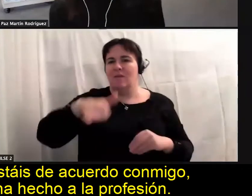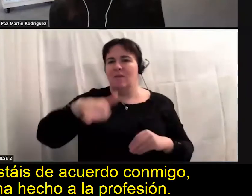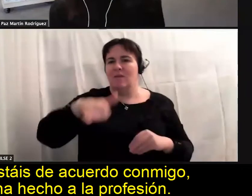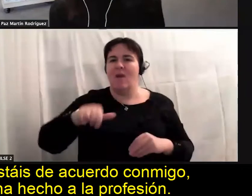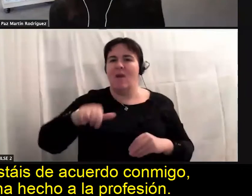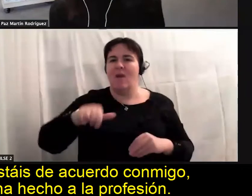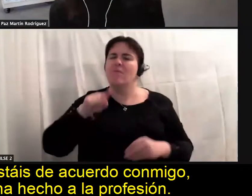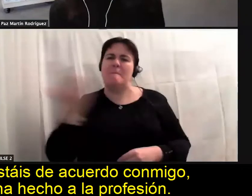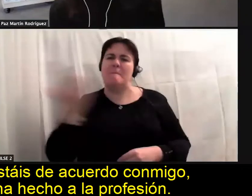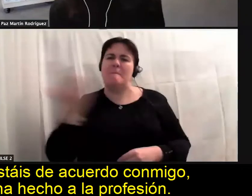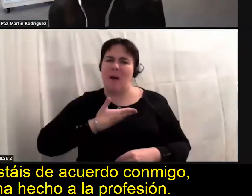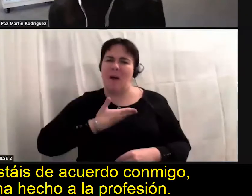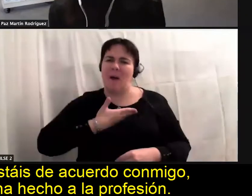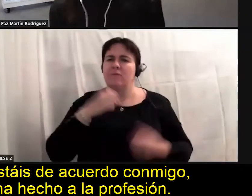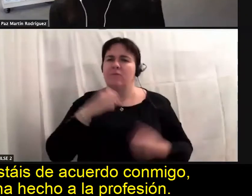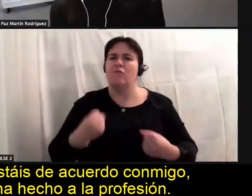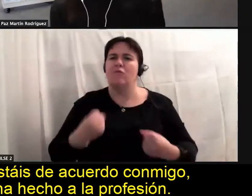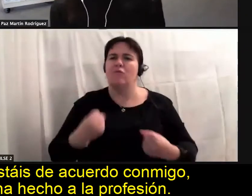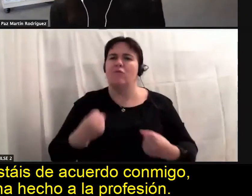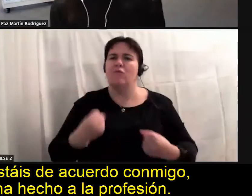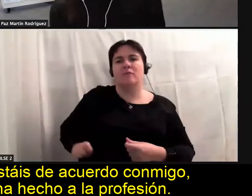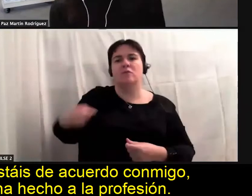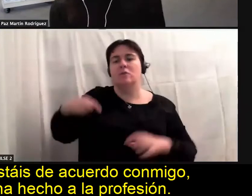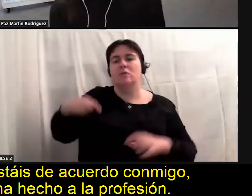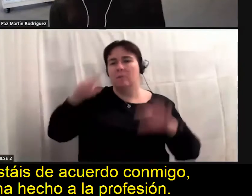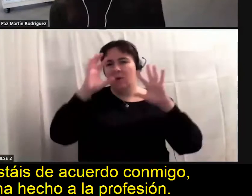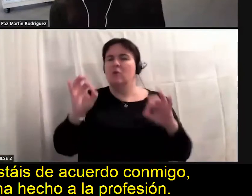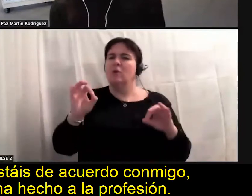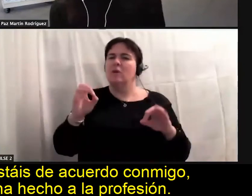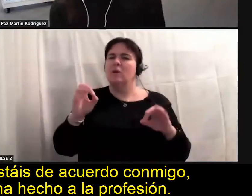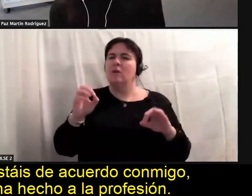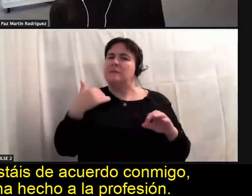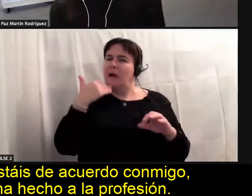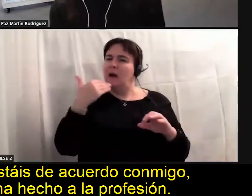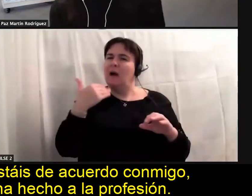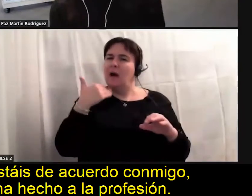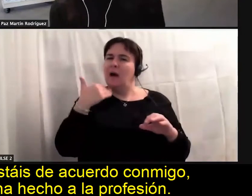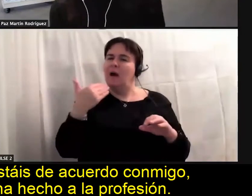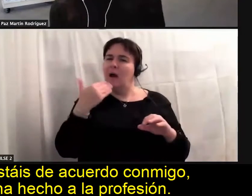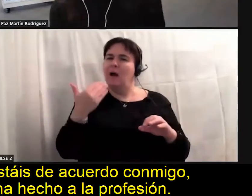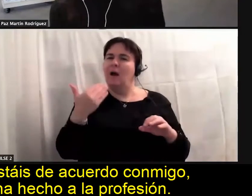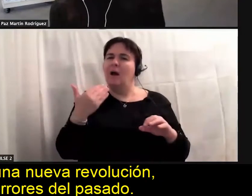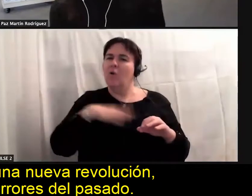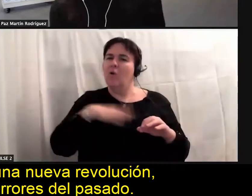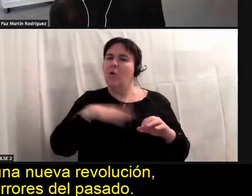¿no? Pero ¿no creéis que es la piedra de toque, ¿no? ¿Por qué no podemos utilizarlo y venderlo como que es